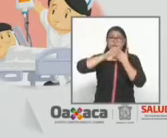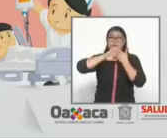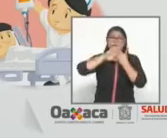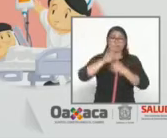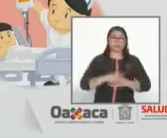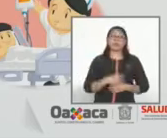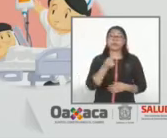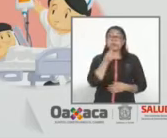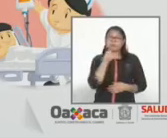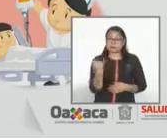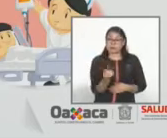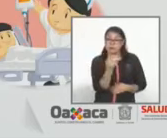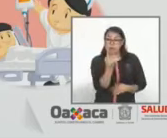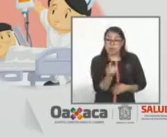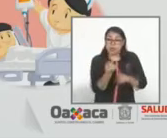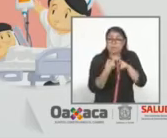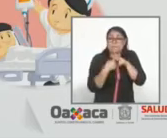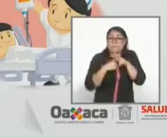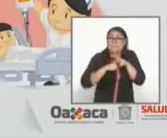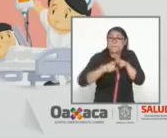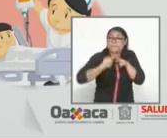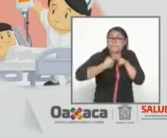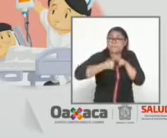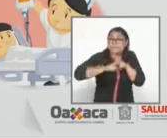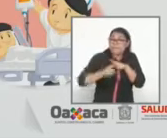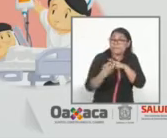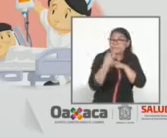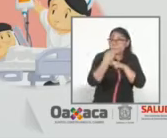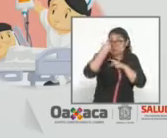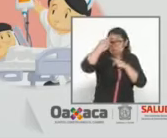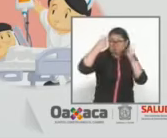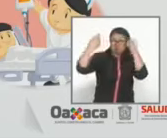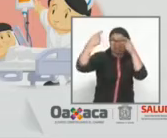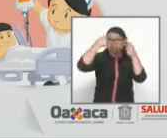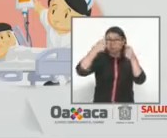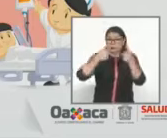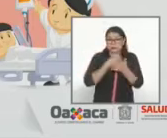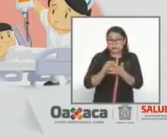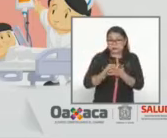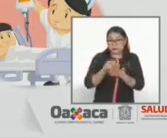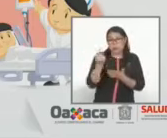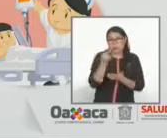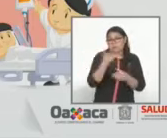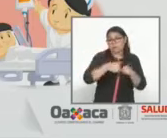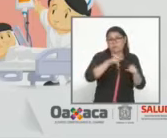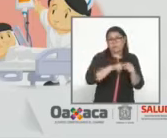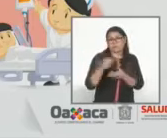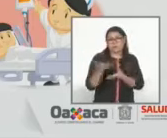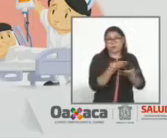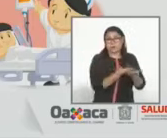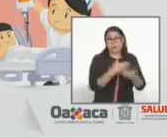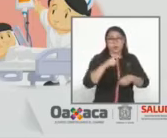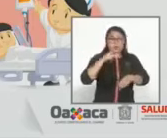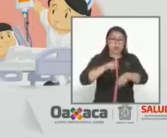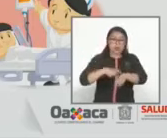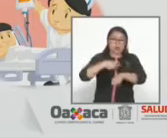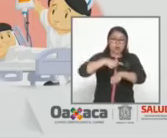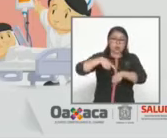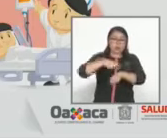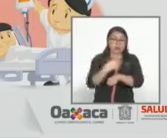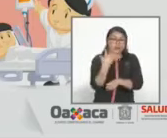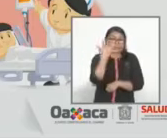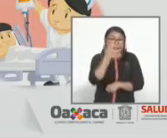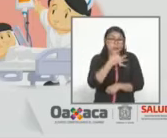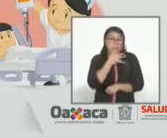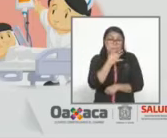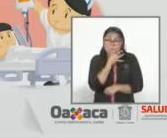a un niño que está debutando con crisis epilépticas, tenemos que llevarlo al hospital. Si duran más de 5 minutos, esto es un dato